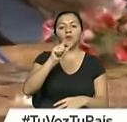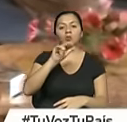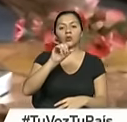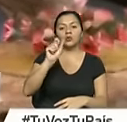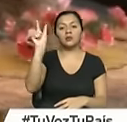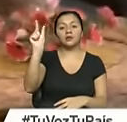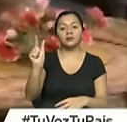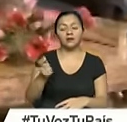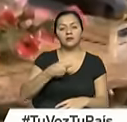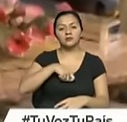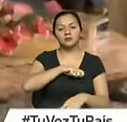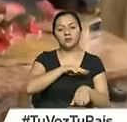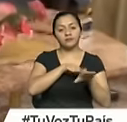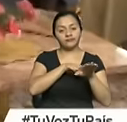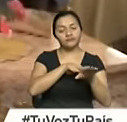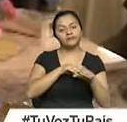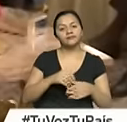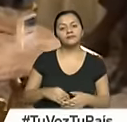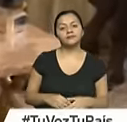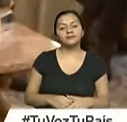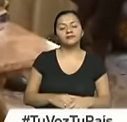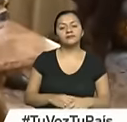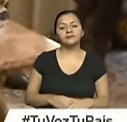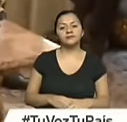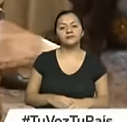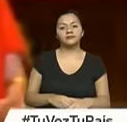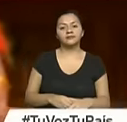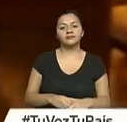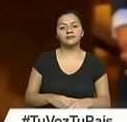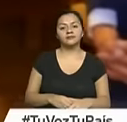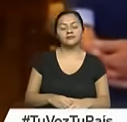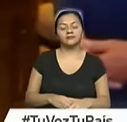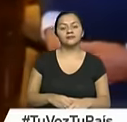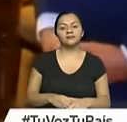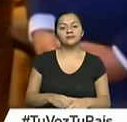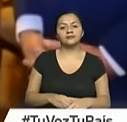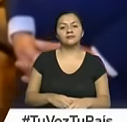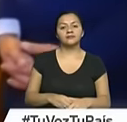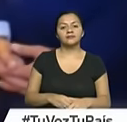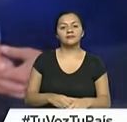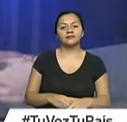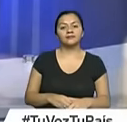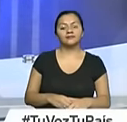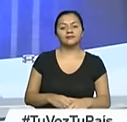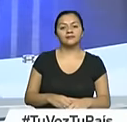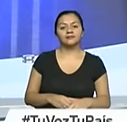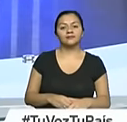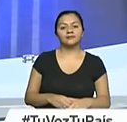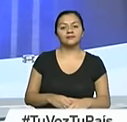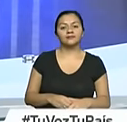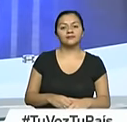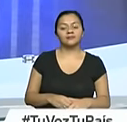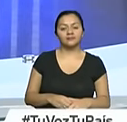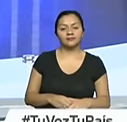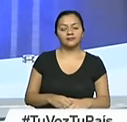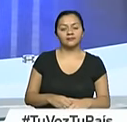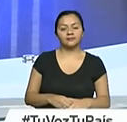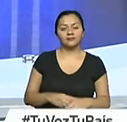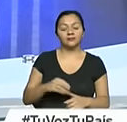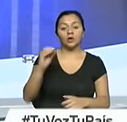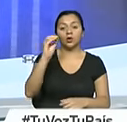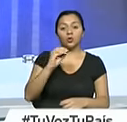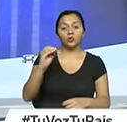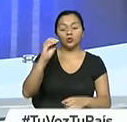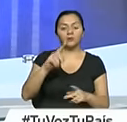Italia y España. Caterine Morejón, Noticiero Ciudadano. En octubre entra